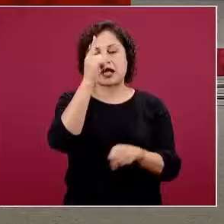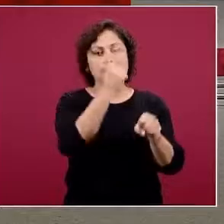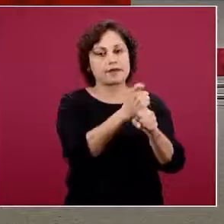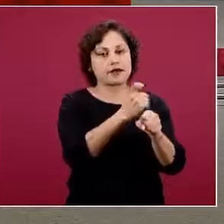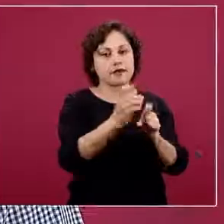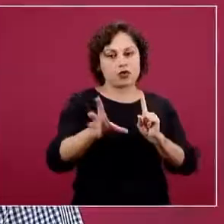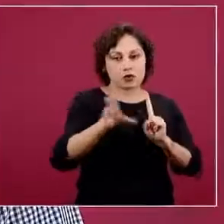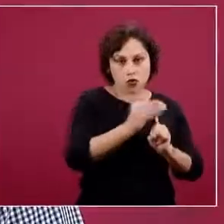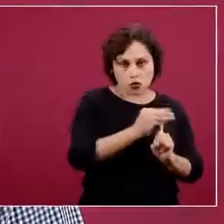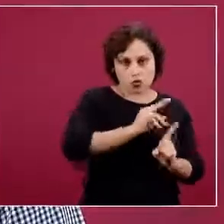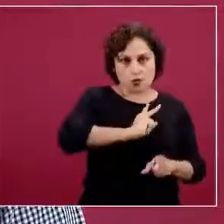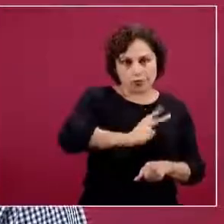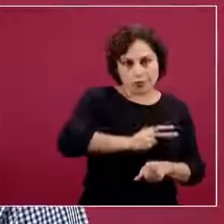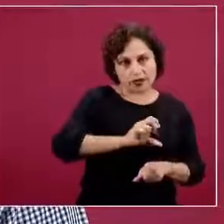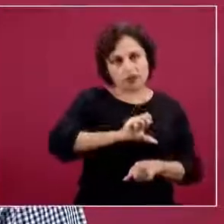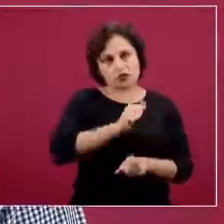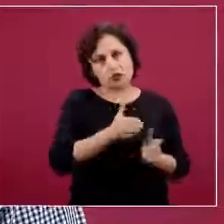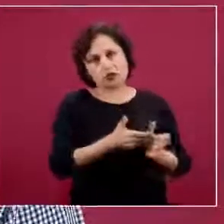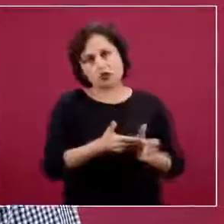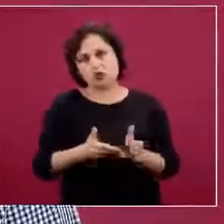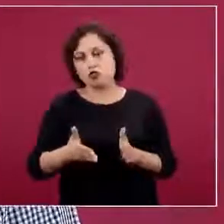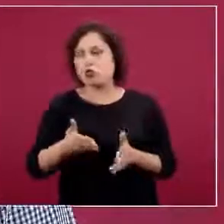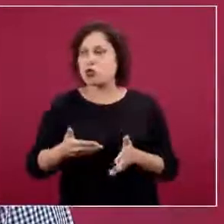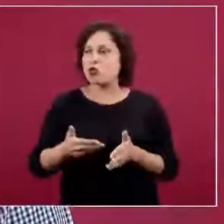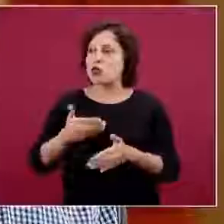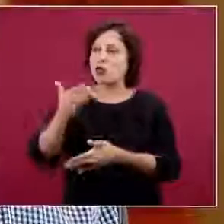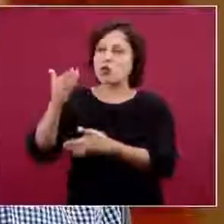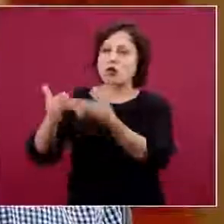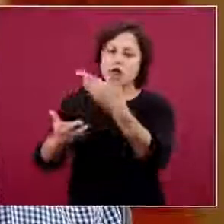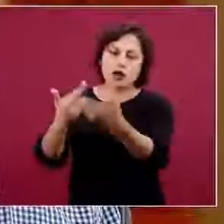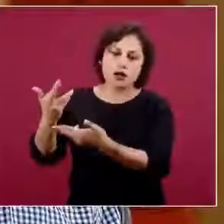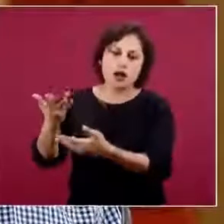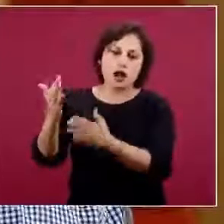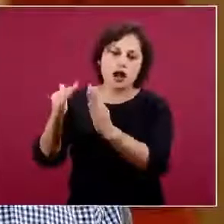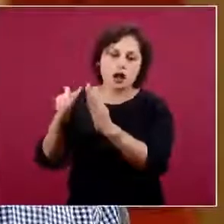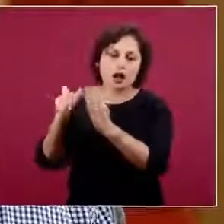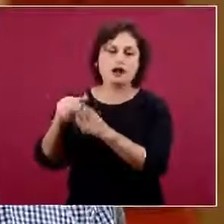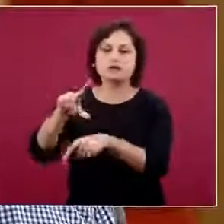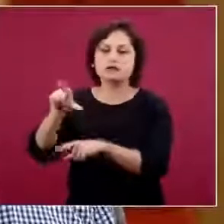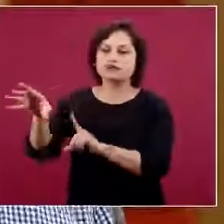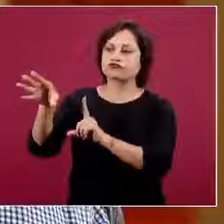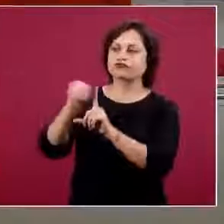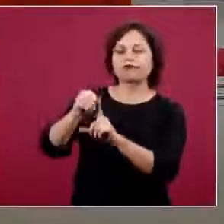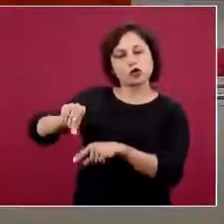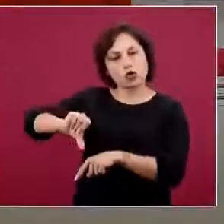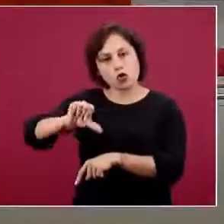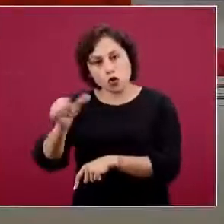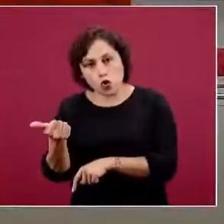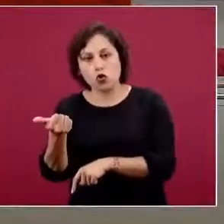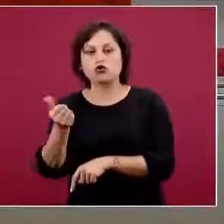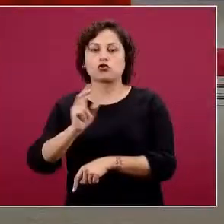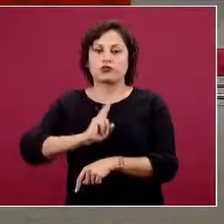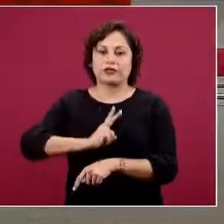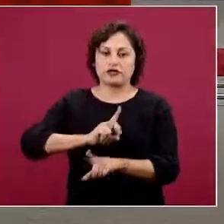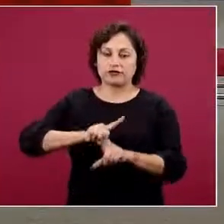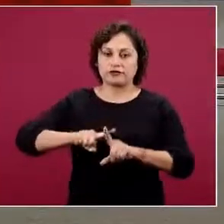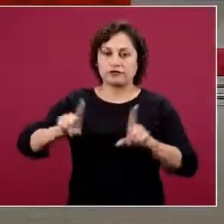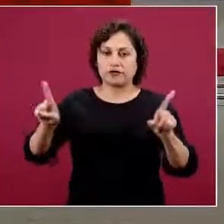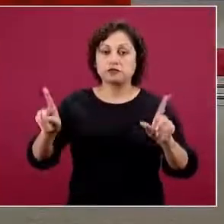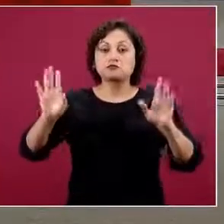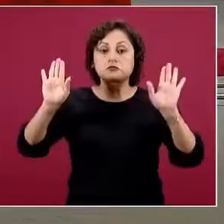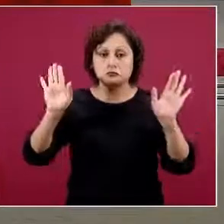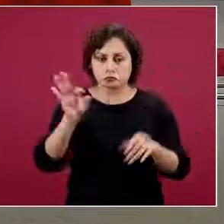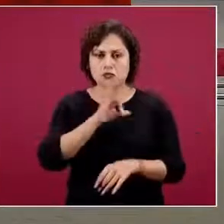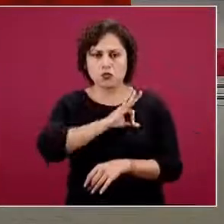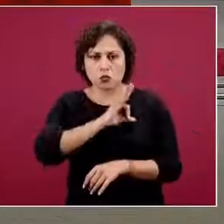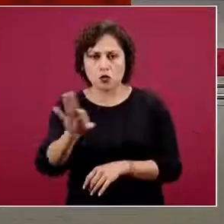tuvo exposición comunitaria, se vuelve a infectar de otro virus, que puede suceder, eso no es